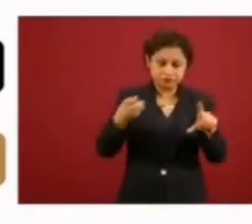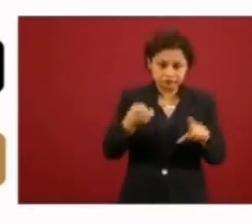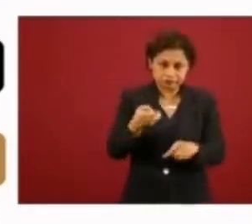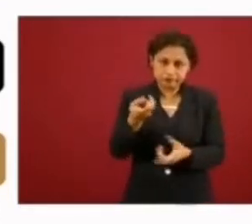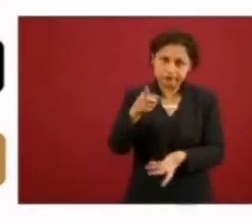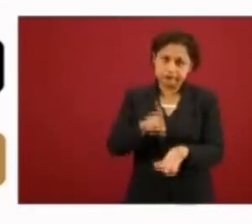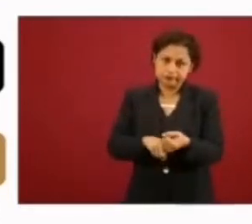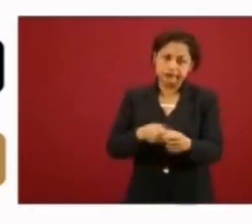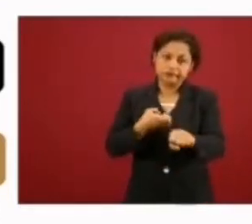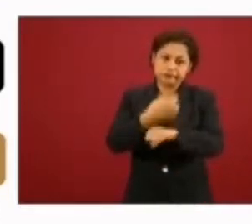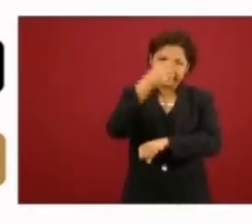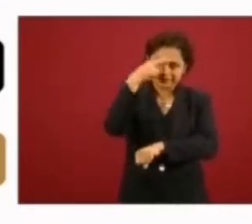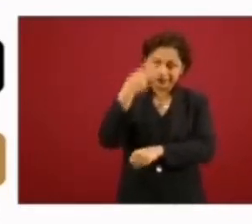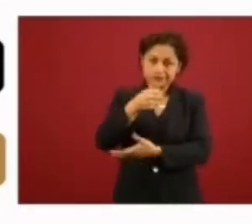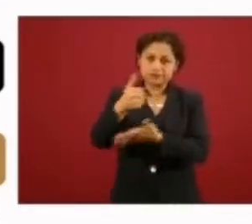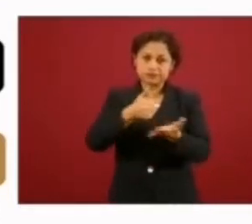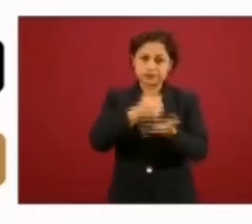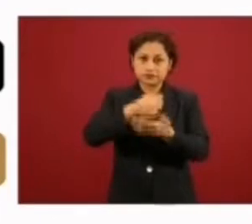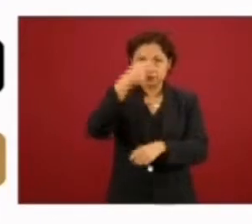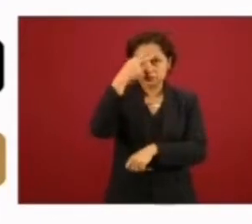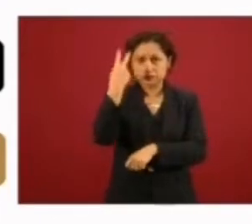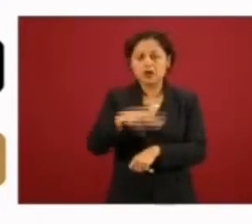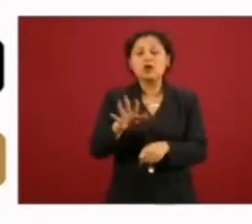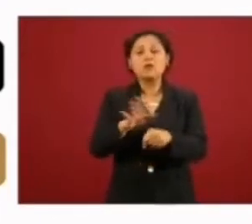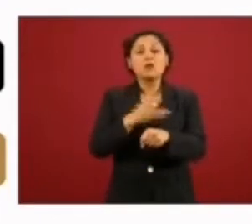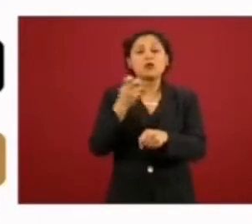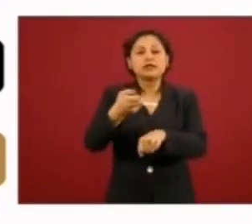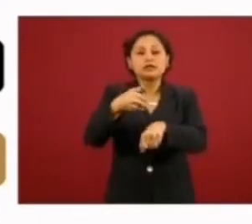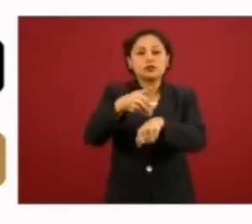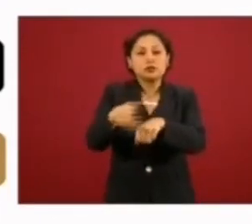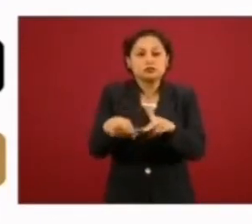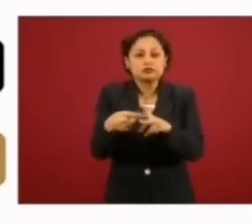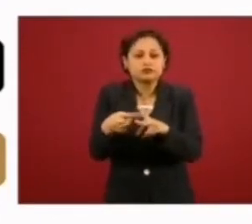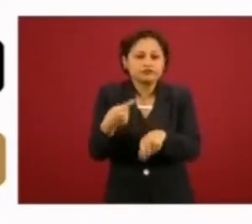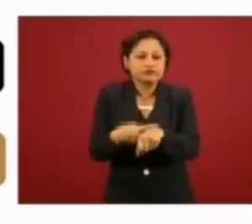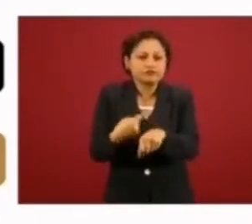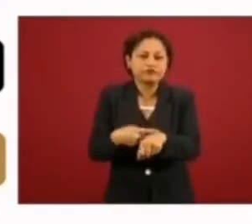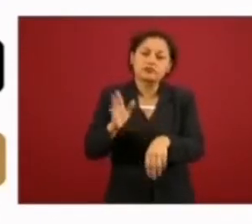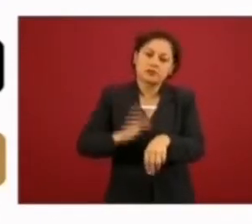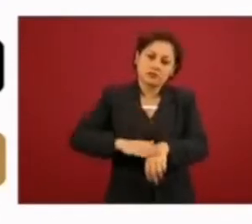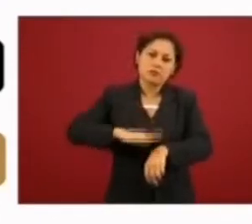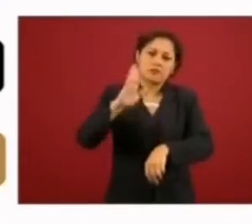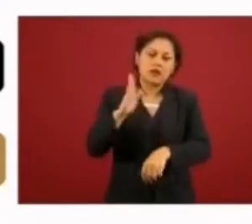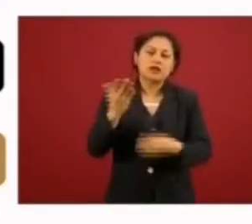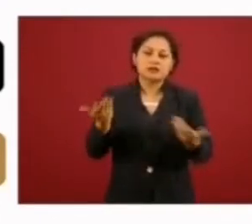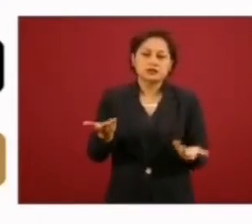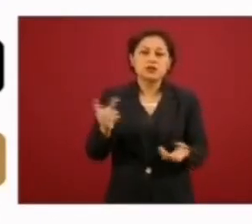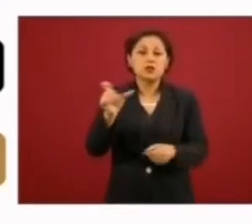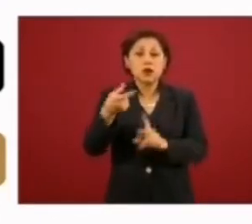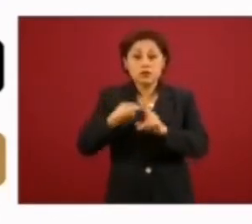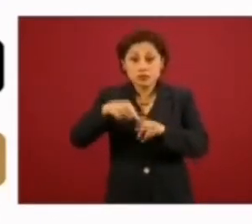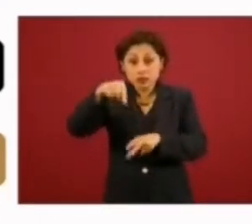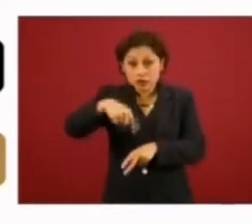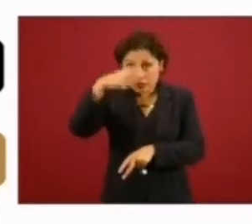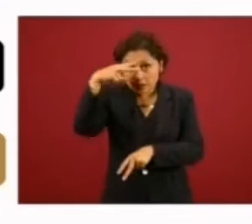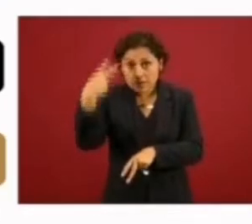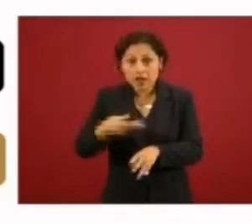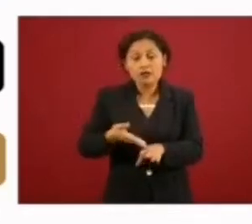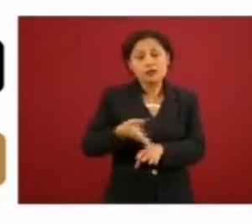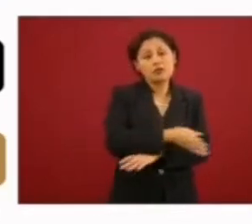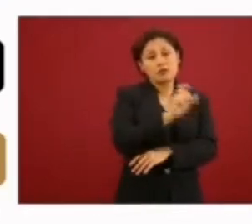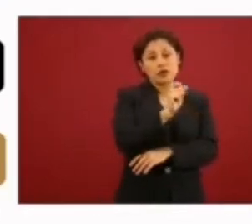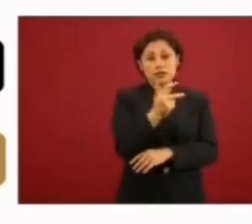la mayor contribución con el número de casos. Hasta el momento y desde el inicio de la epidemia en México, que fue el 28 de febrero, cuando